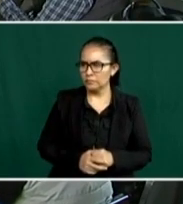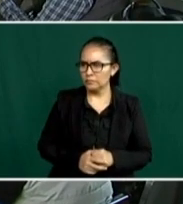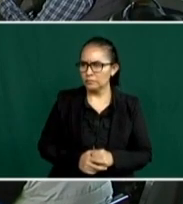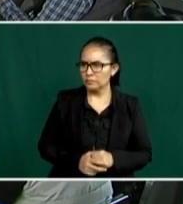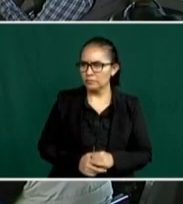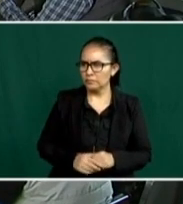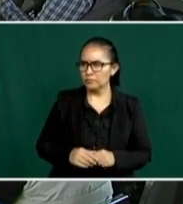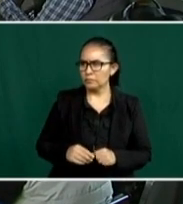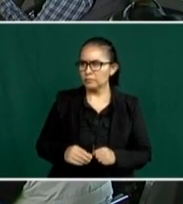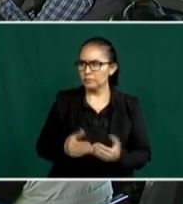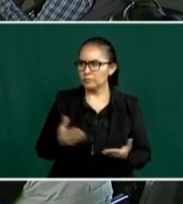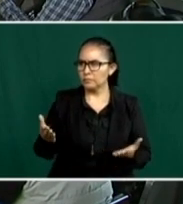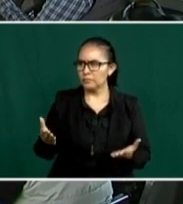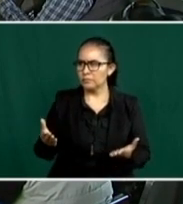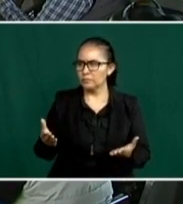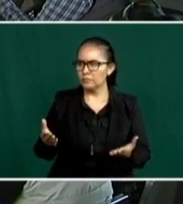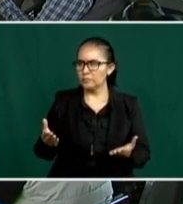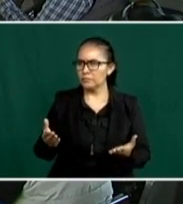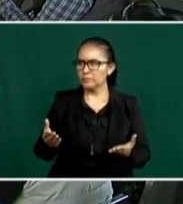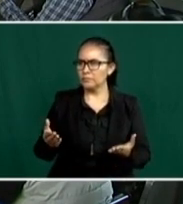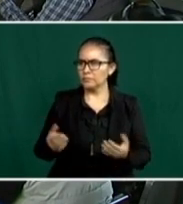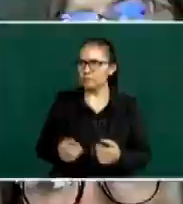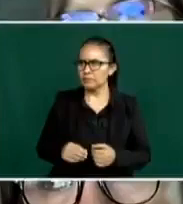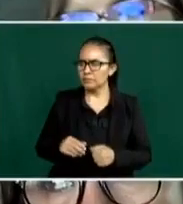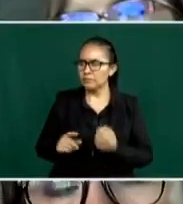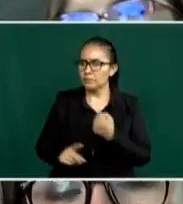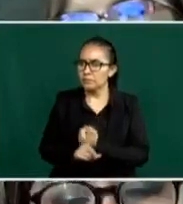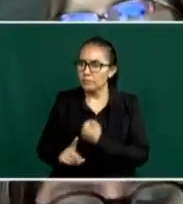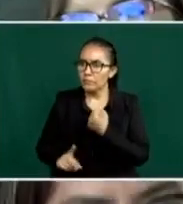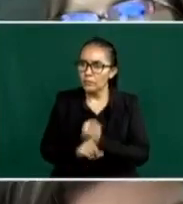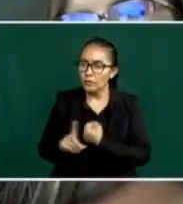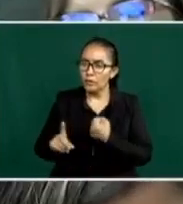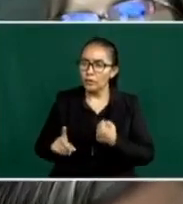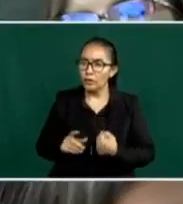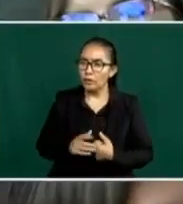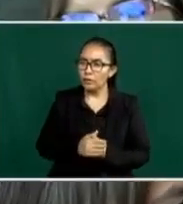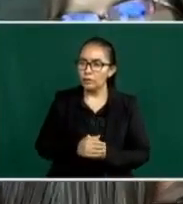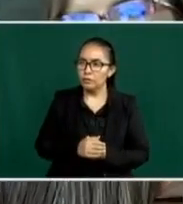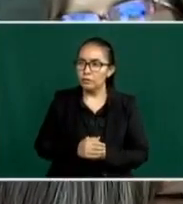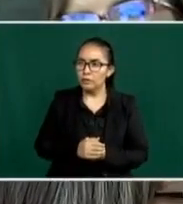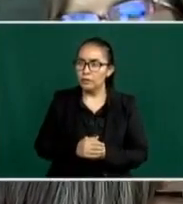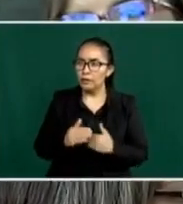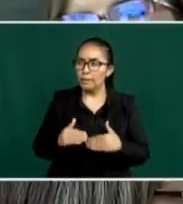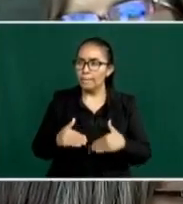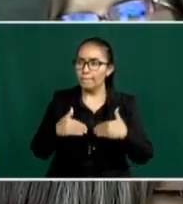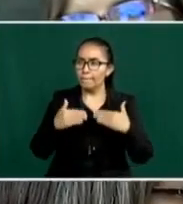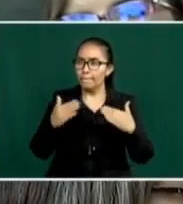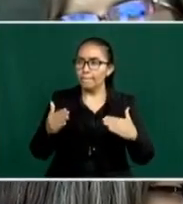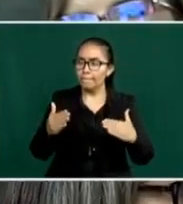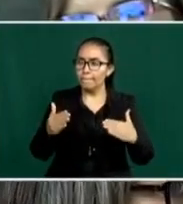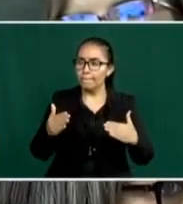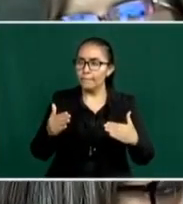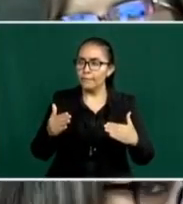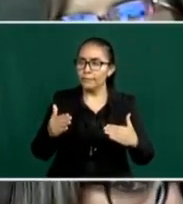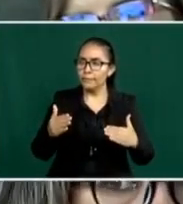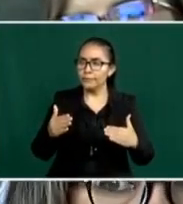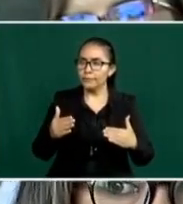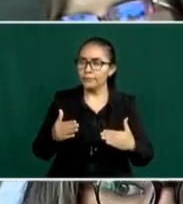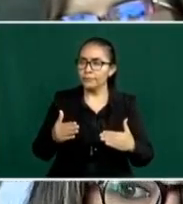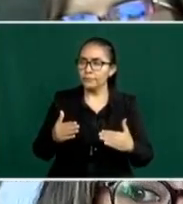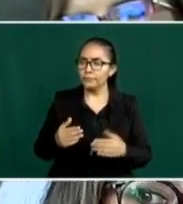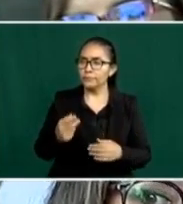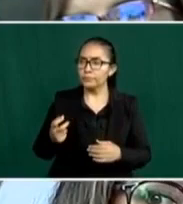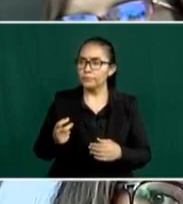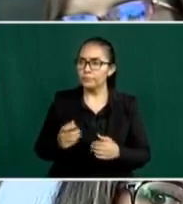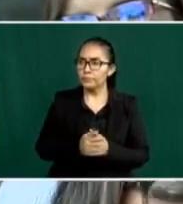así se llama. Ahí tenemos un gran problema de invasión de tierras. Más del lado de Puerto Vallarta, en donde tienen